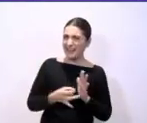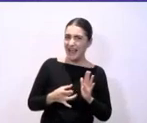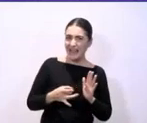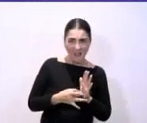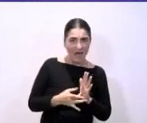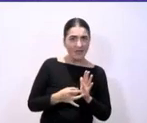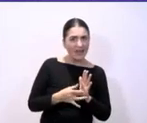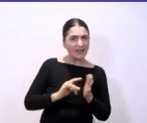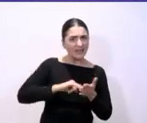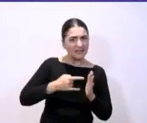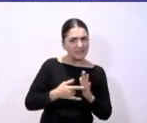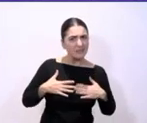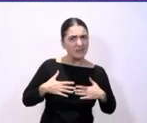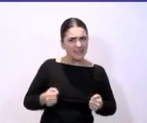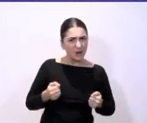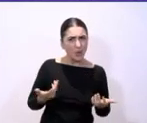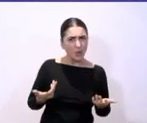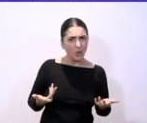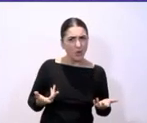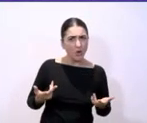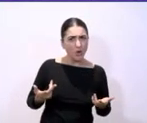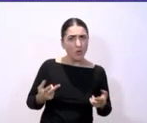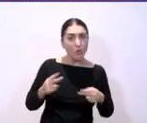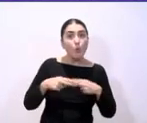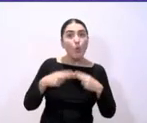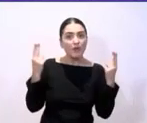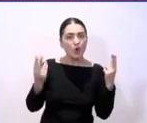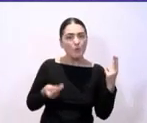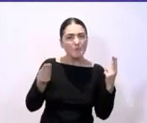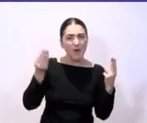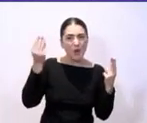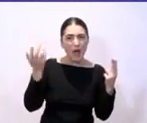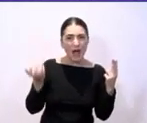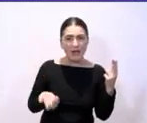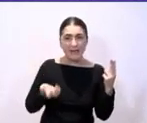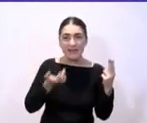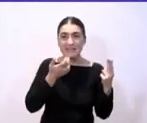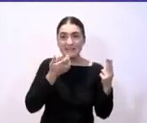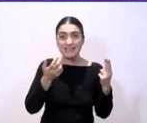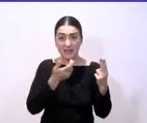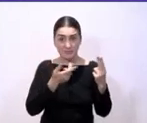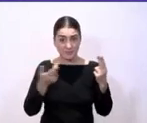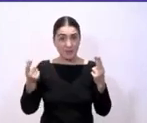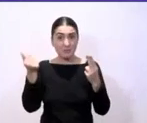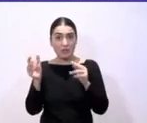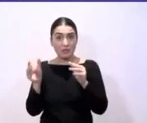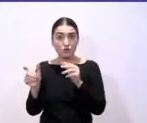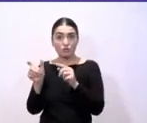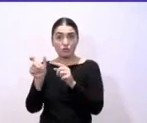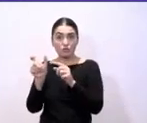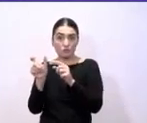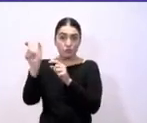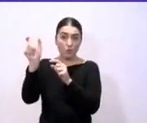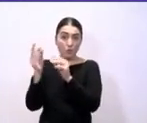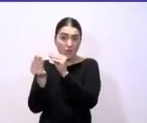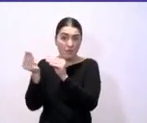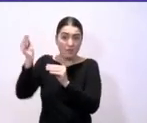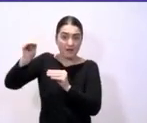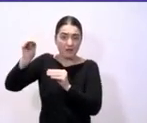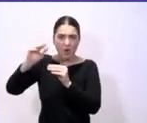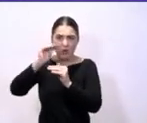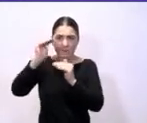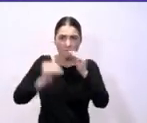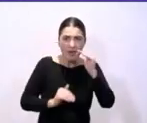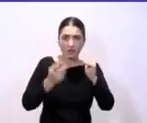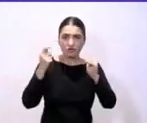de nuestro sistema de salud público reduciendo o incrementando por debajo de la inflación la partida destinada a salarios en